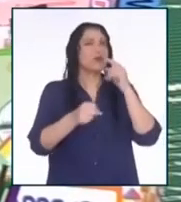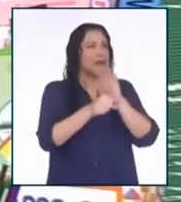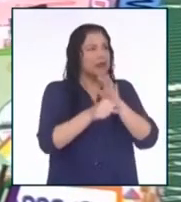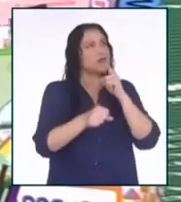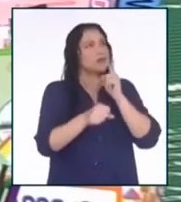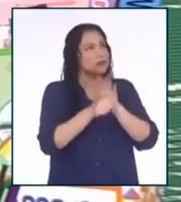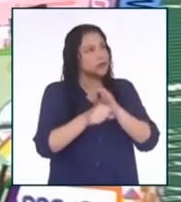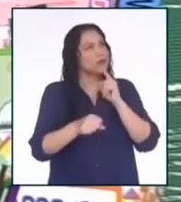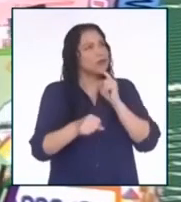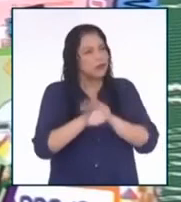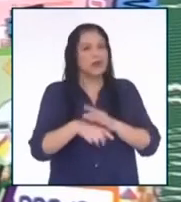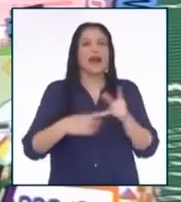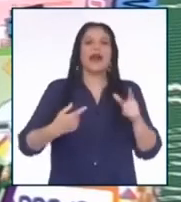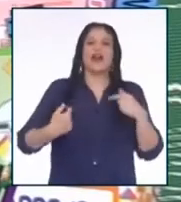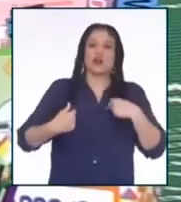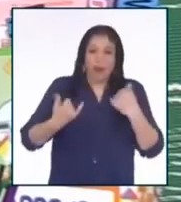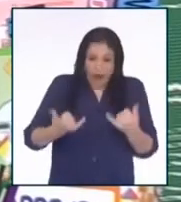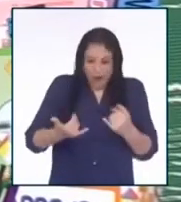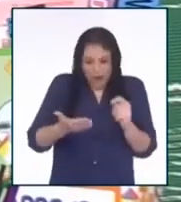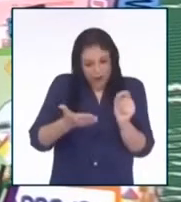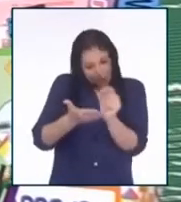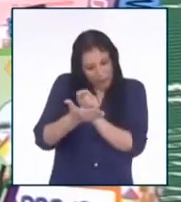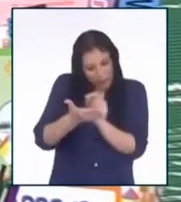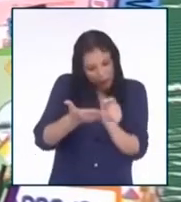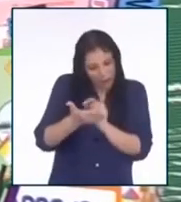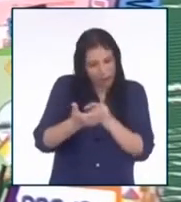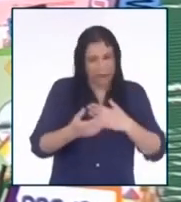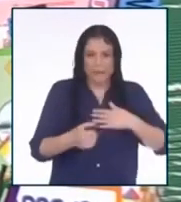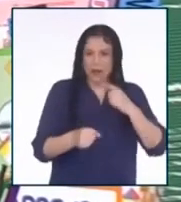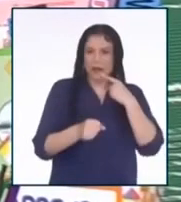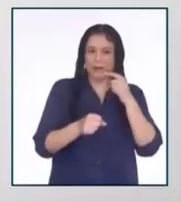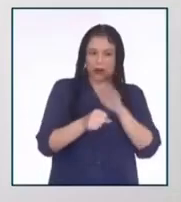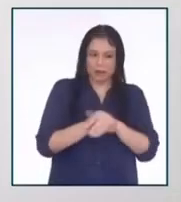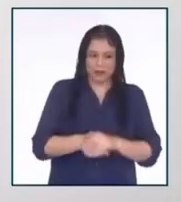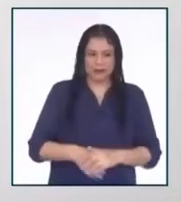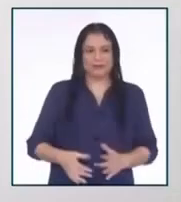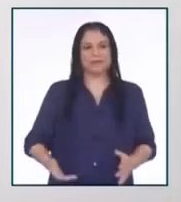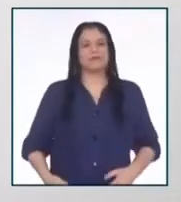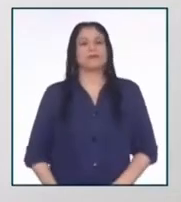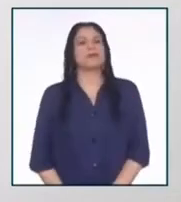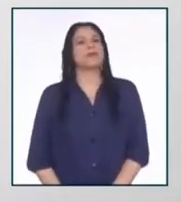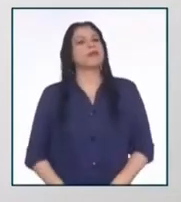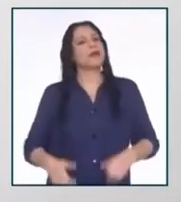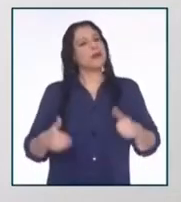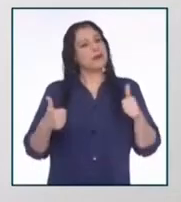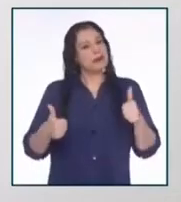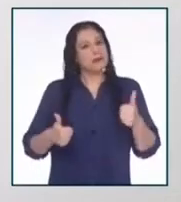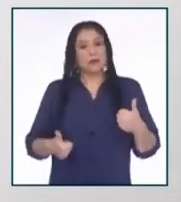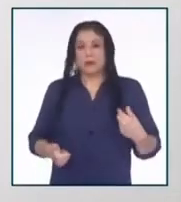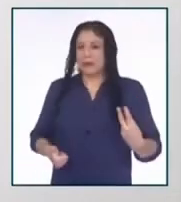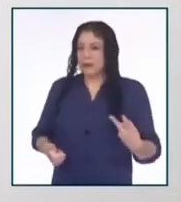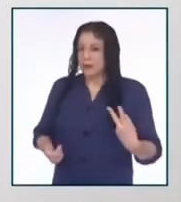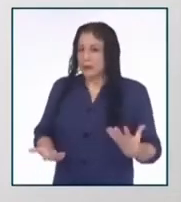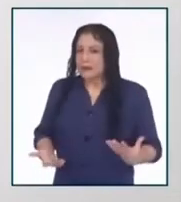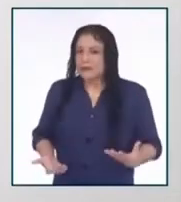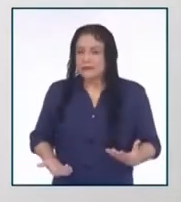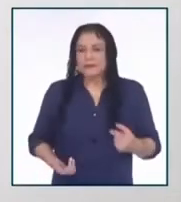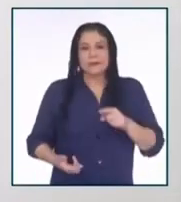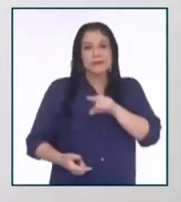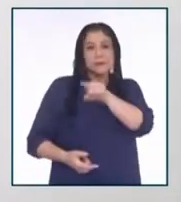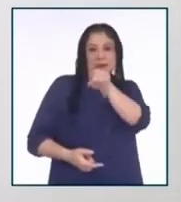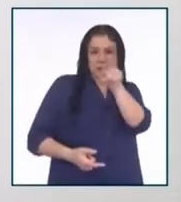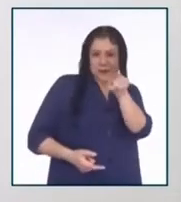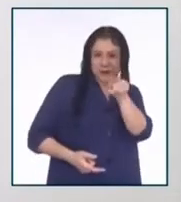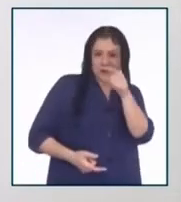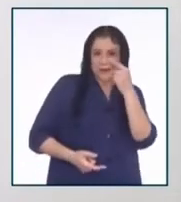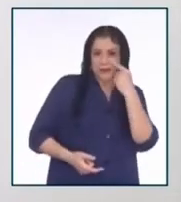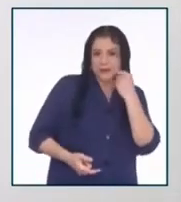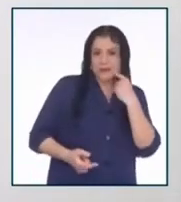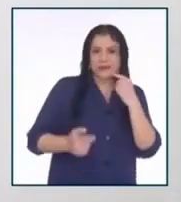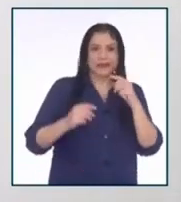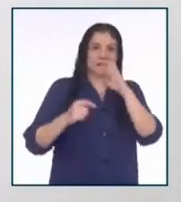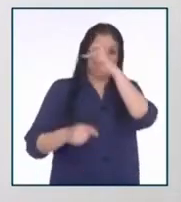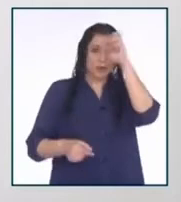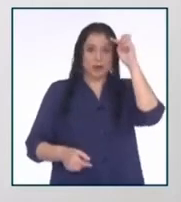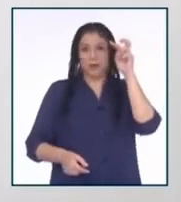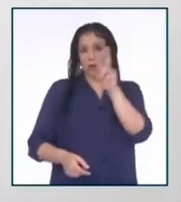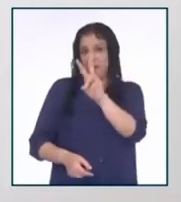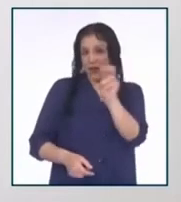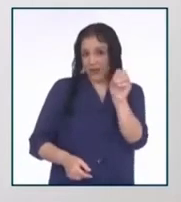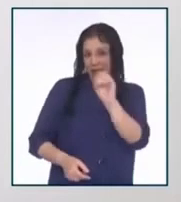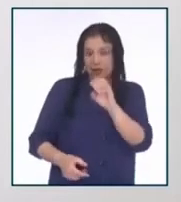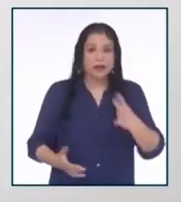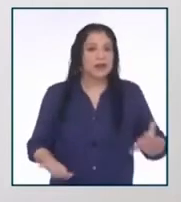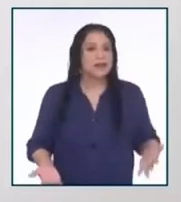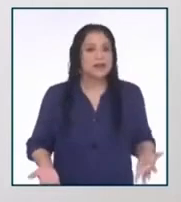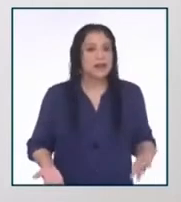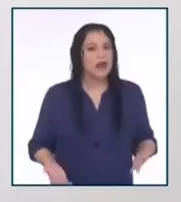que empezaré por escribirlos desde este instante. Muy bien, Stephanie Jr. Y ustedes, chicas y chicos de la promo